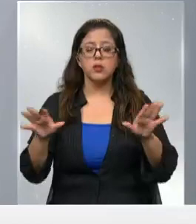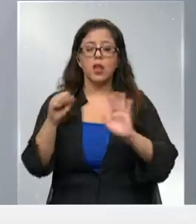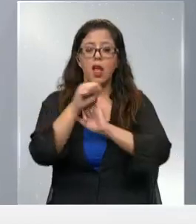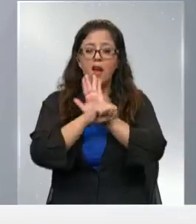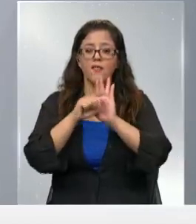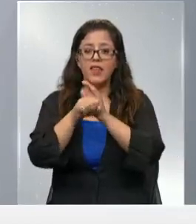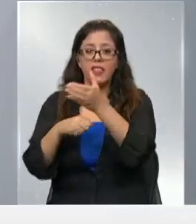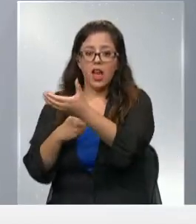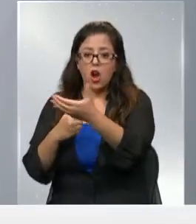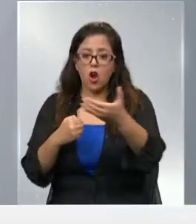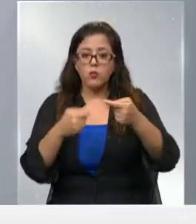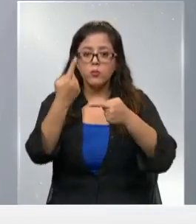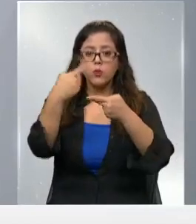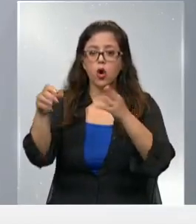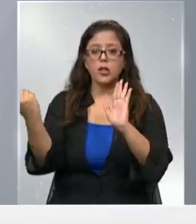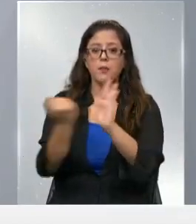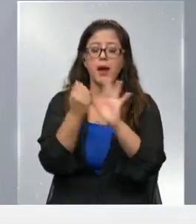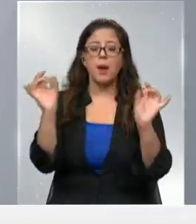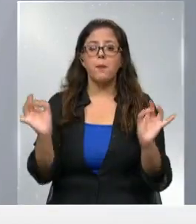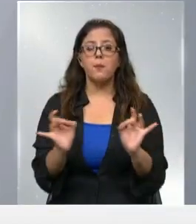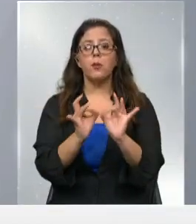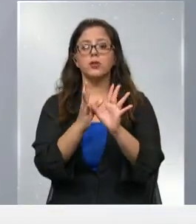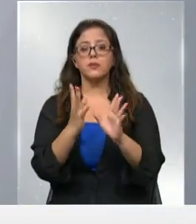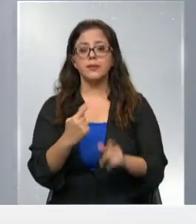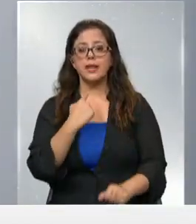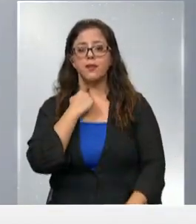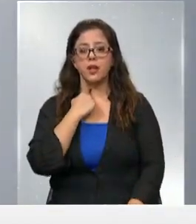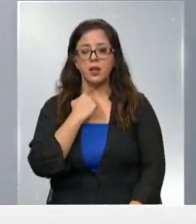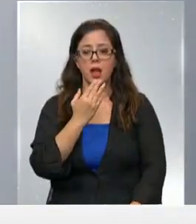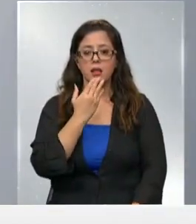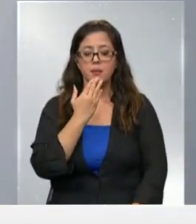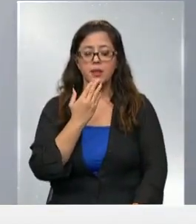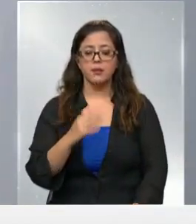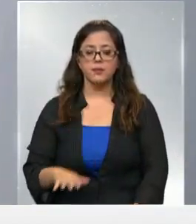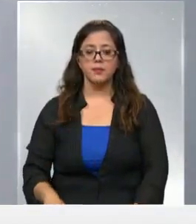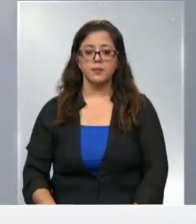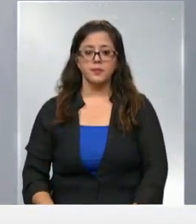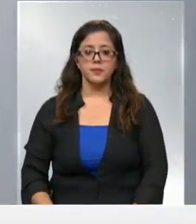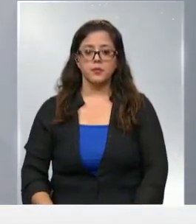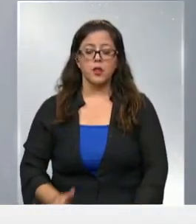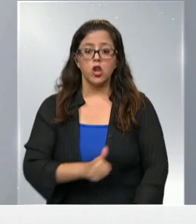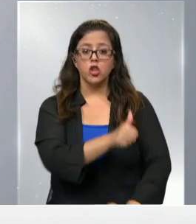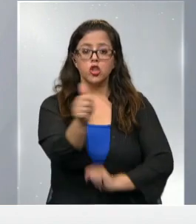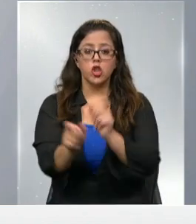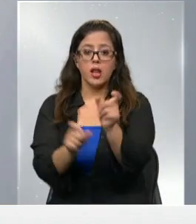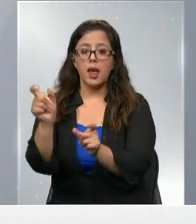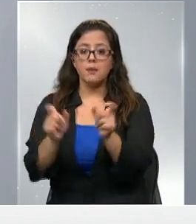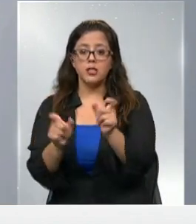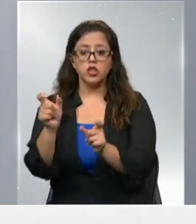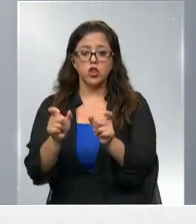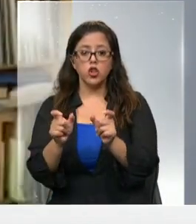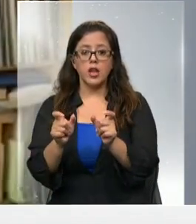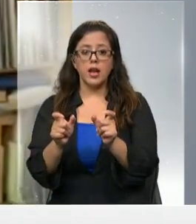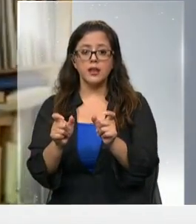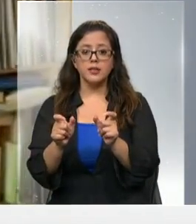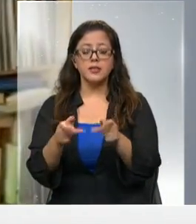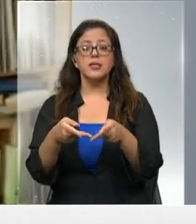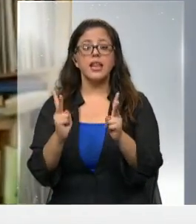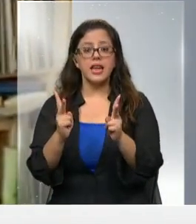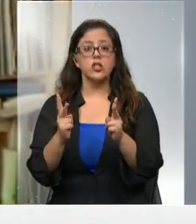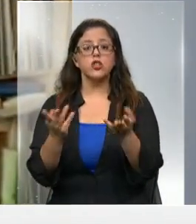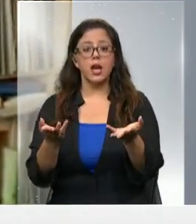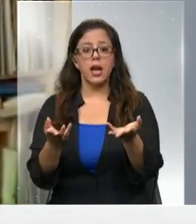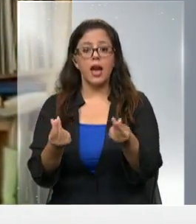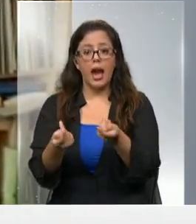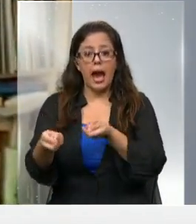registros sobre otras marcas que podrían verse involucradas. Todos los consumidores tienen derecho a una reparación.